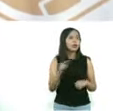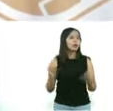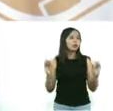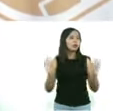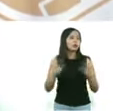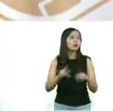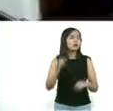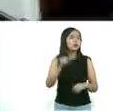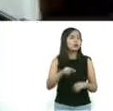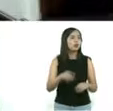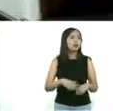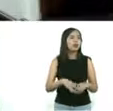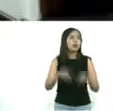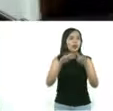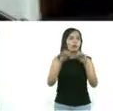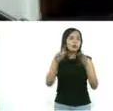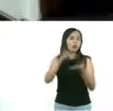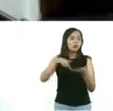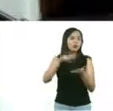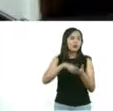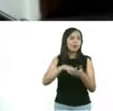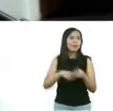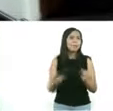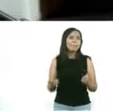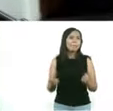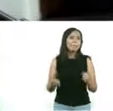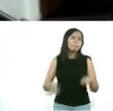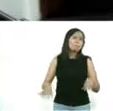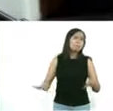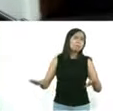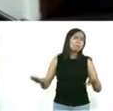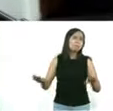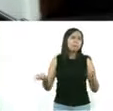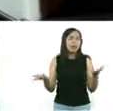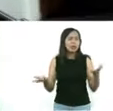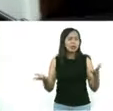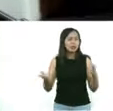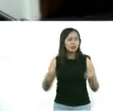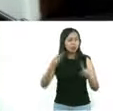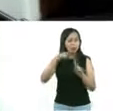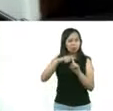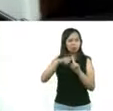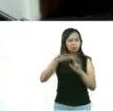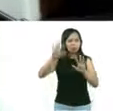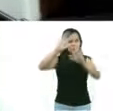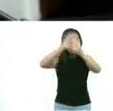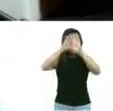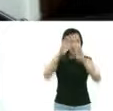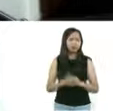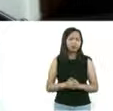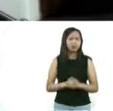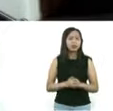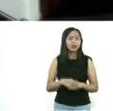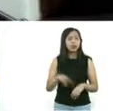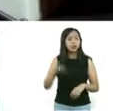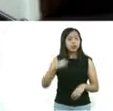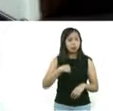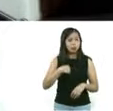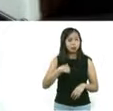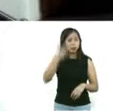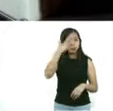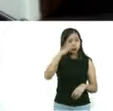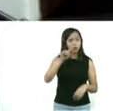la significación de la crucifixión de en Iztapalapa. Entiendo que el viernes usted va a estar presente.